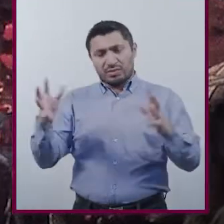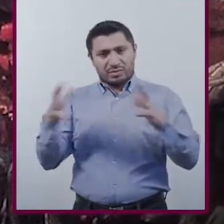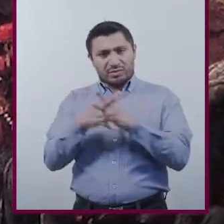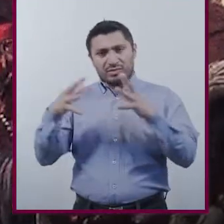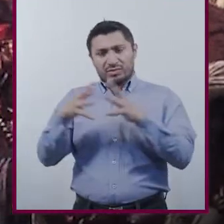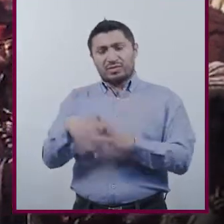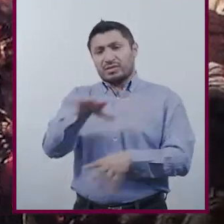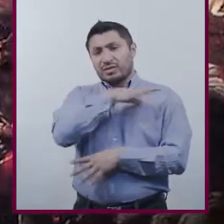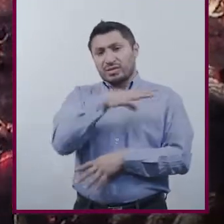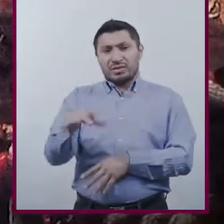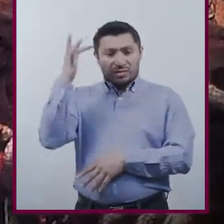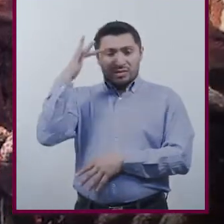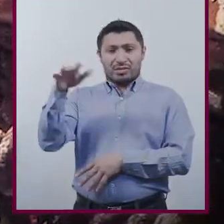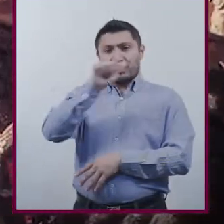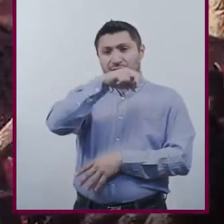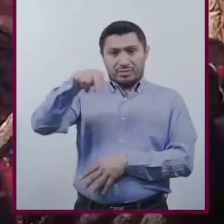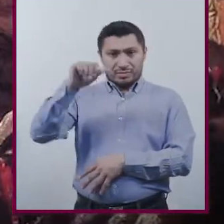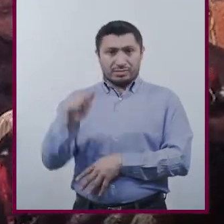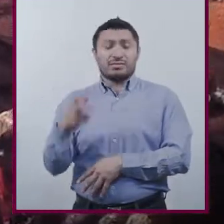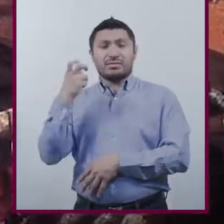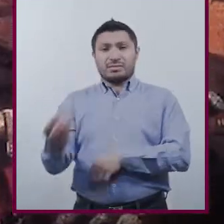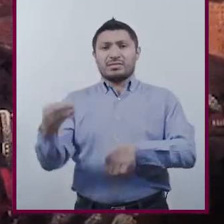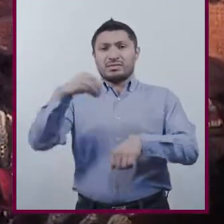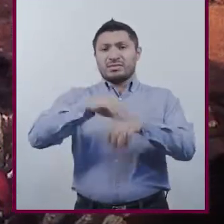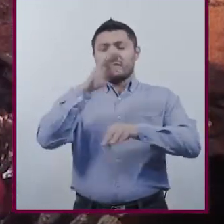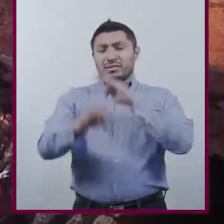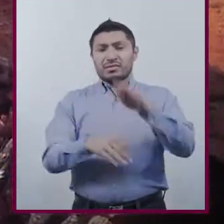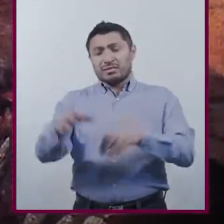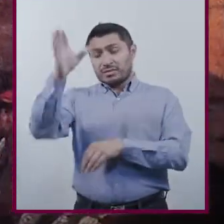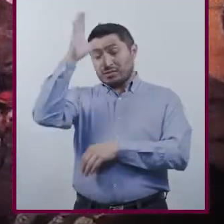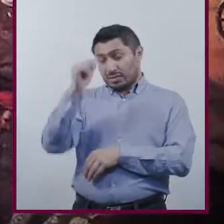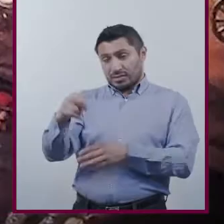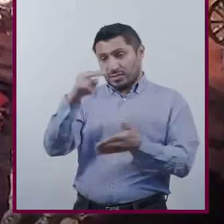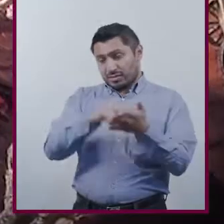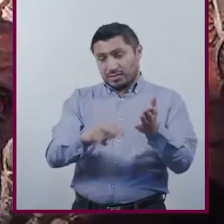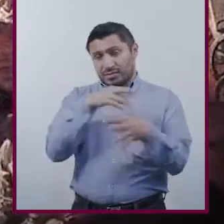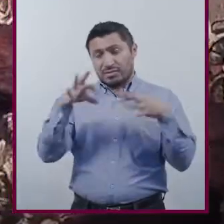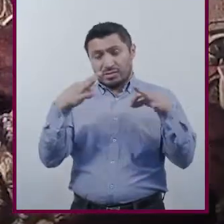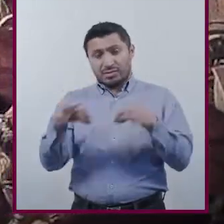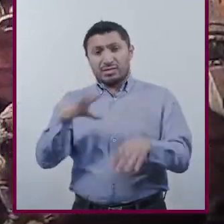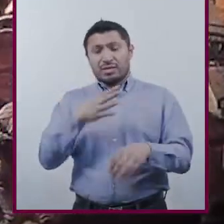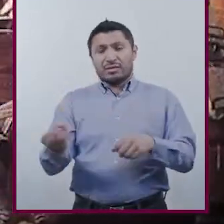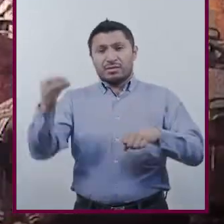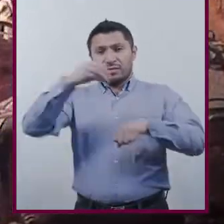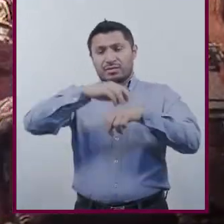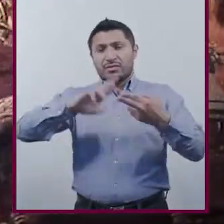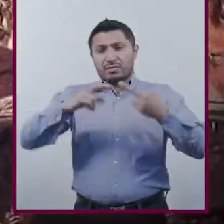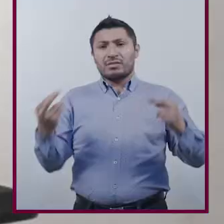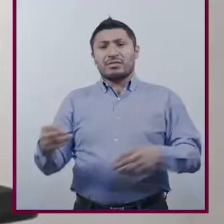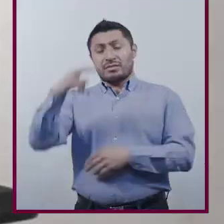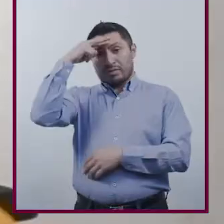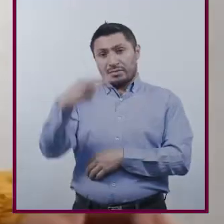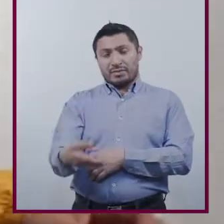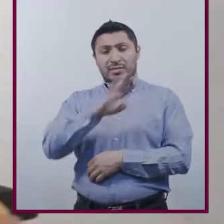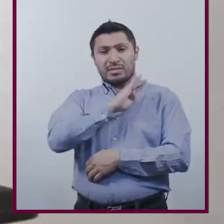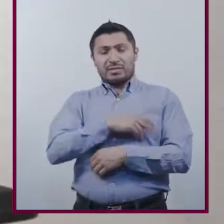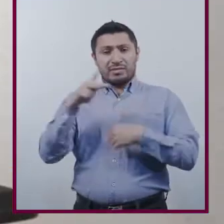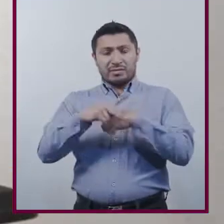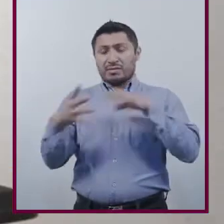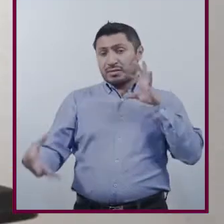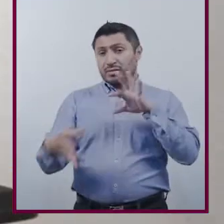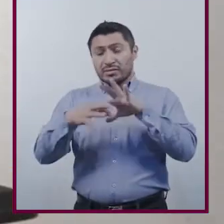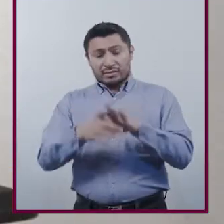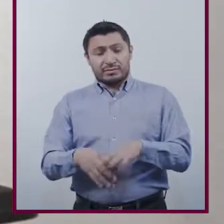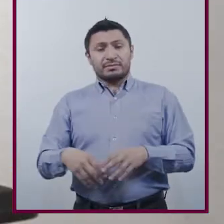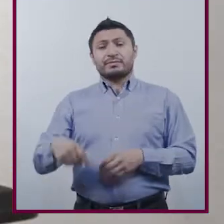del general Santa Anna. Este tratado restablecía las relaciones entre México y España. Si te das